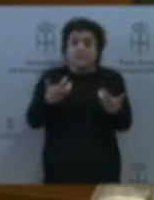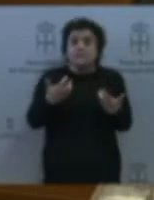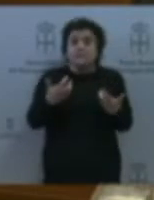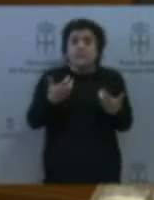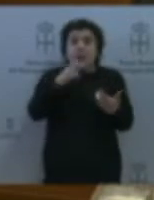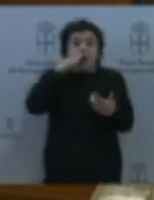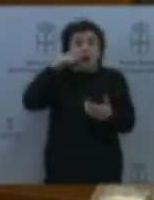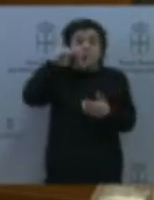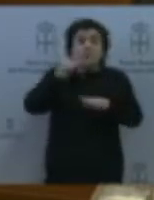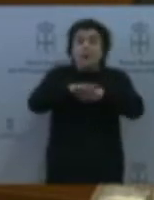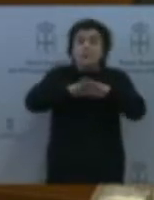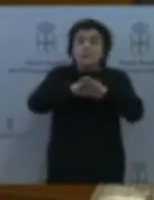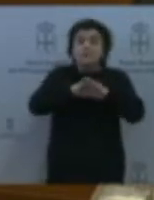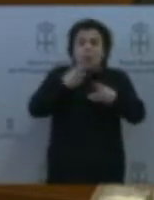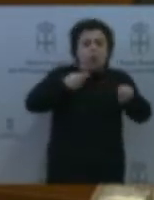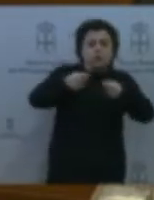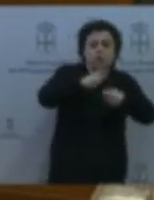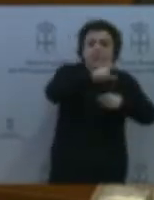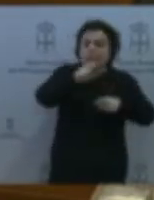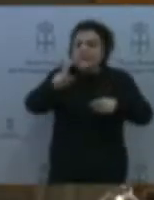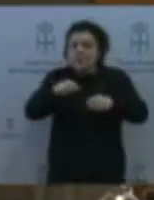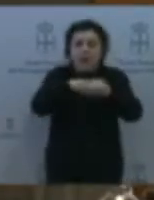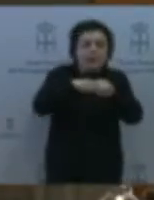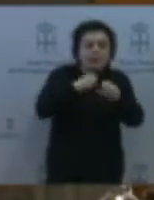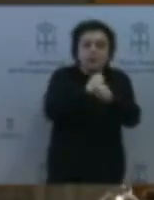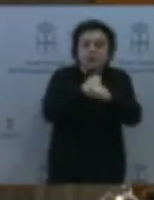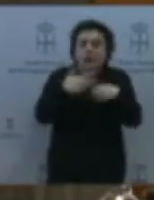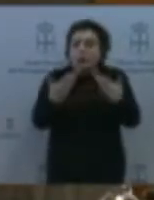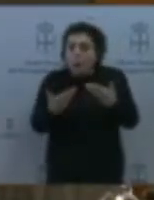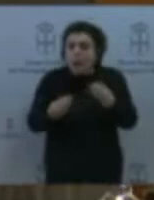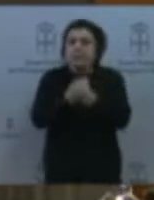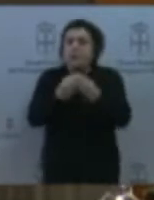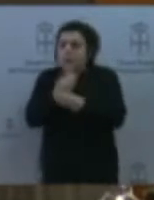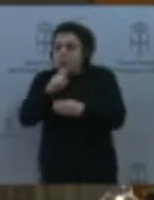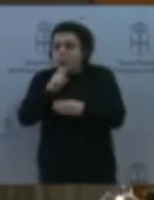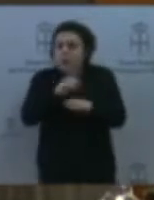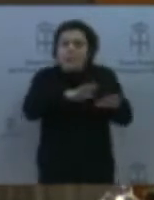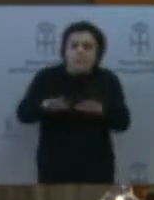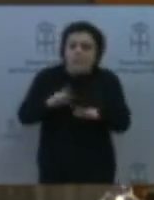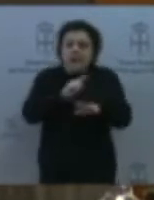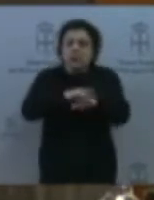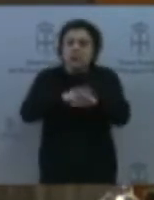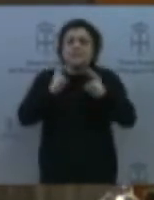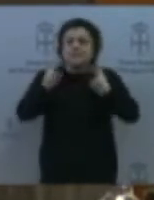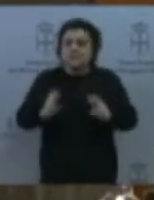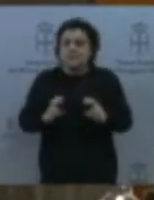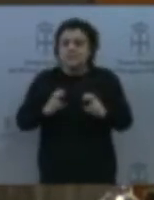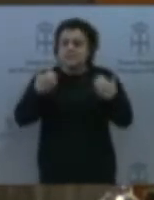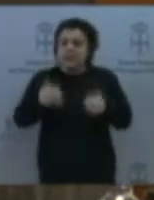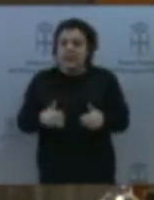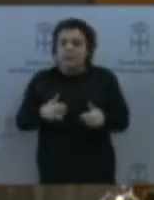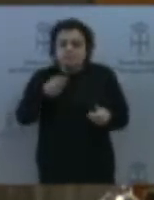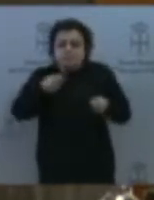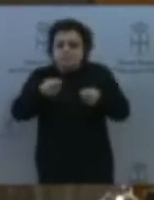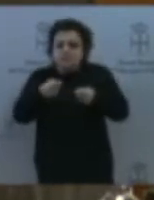trabajo estás, en lo que estás produciendo, en los parones, en un estrés físico de control de la producción geolocalizada que lleva a que se generen muchísimos problemas de salud laboral y